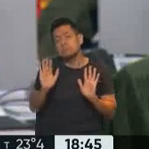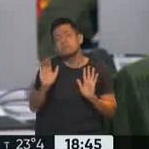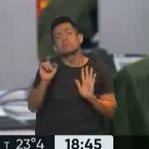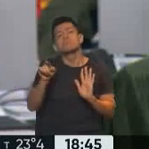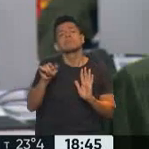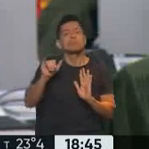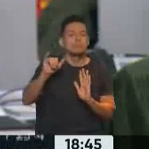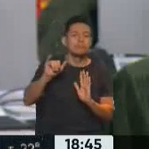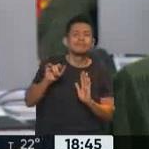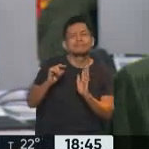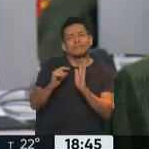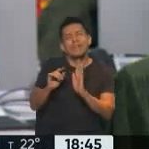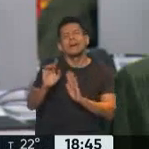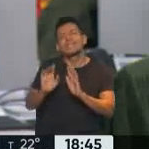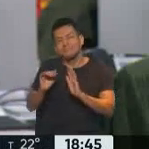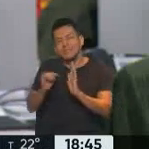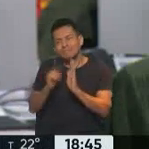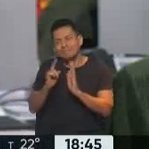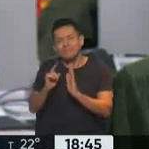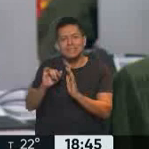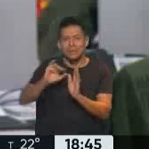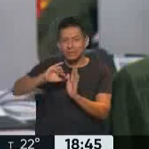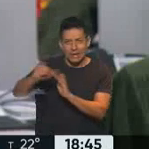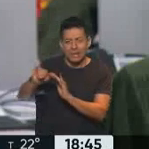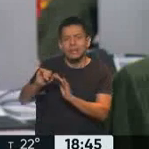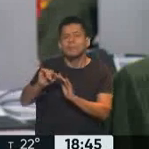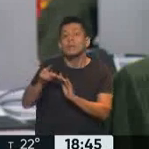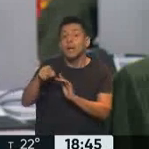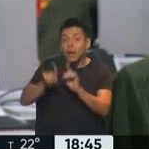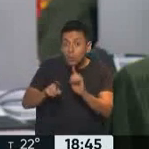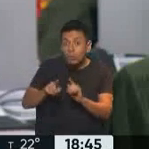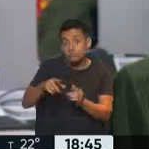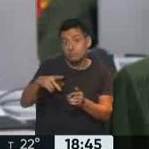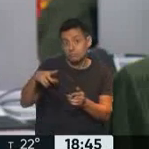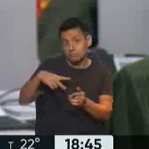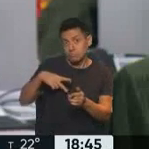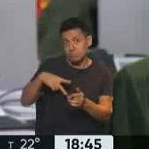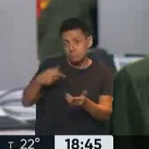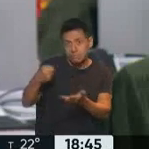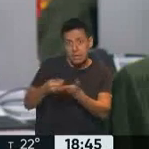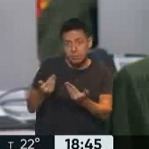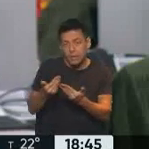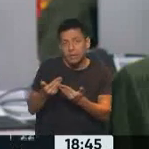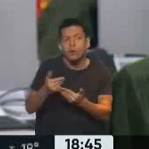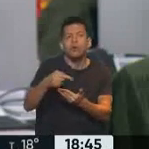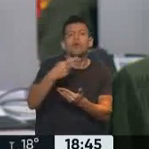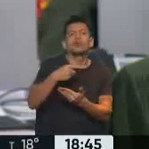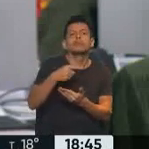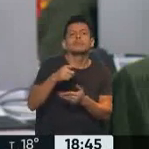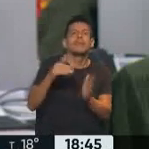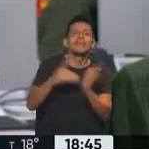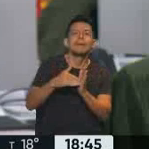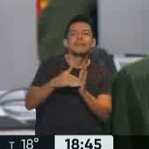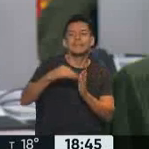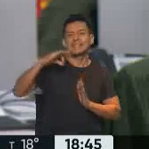a admitir excepciones, implican algún poder adquisitivo importante. Y el segundo criterio es el de ingresos. Ingresos